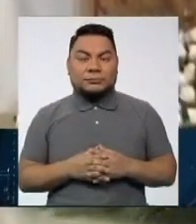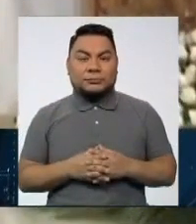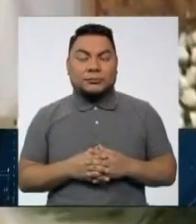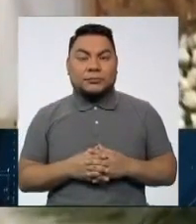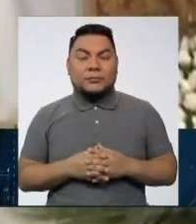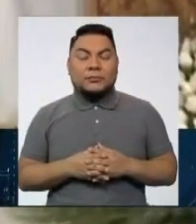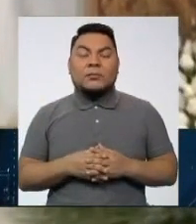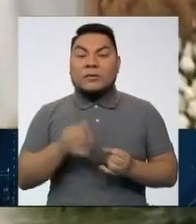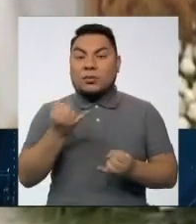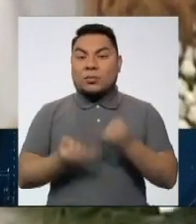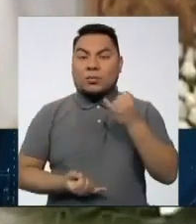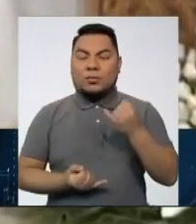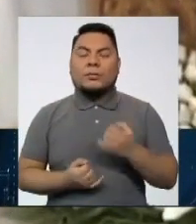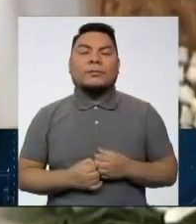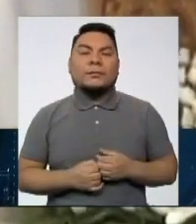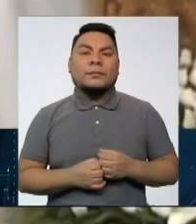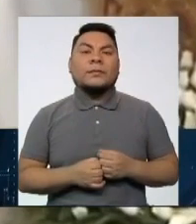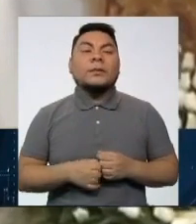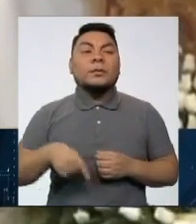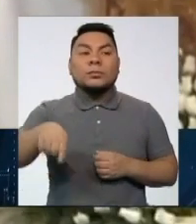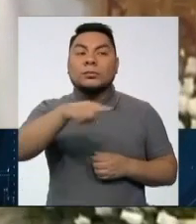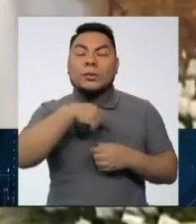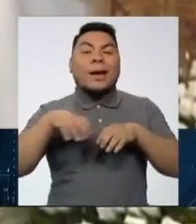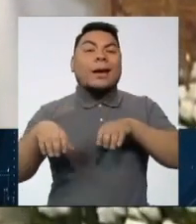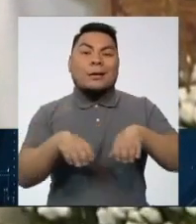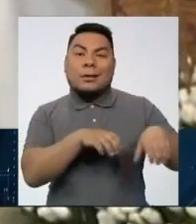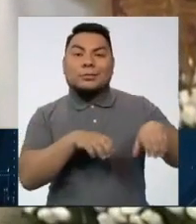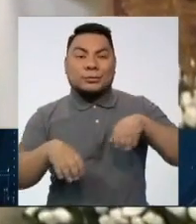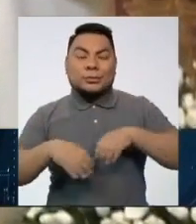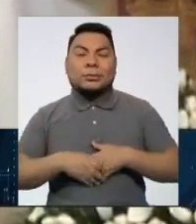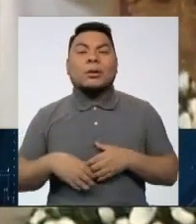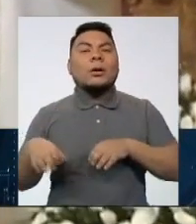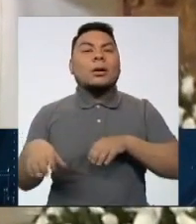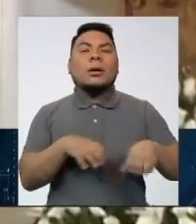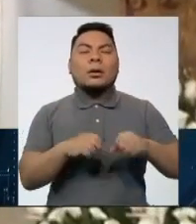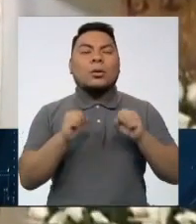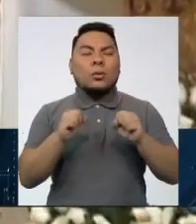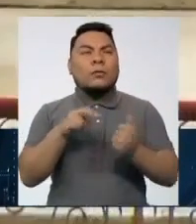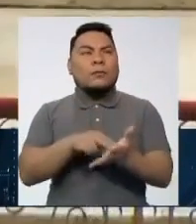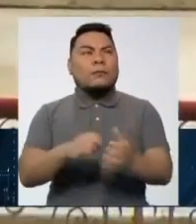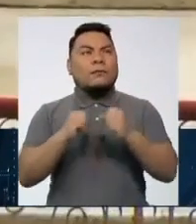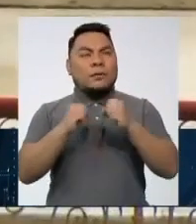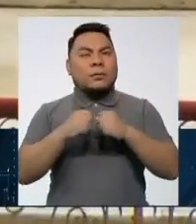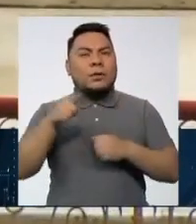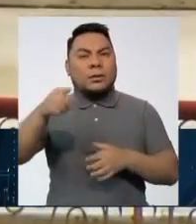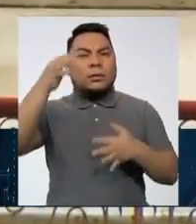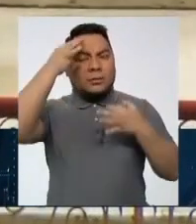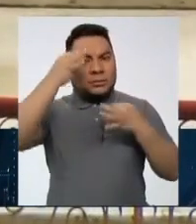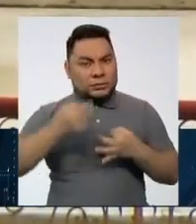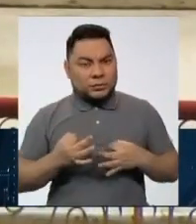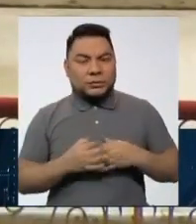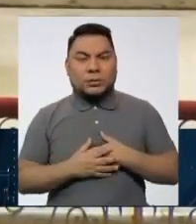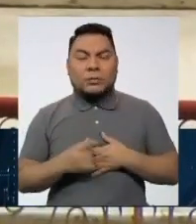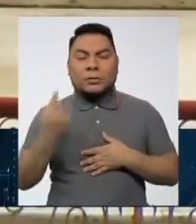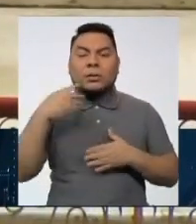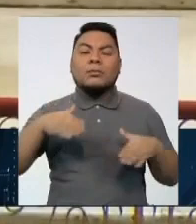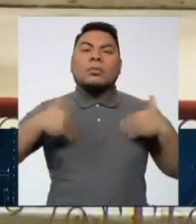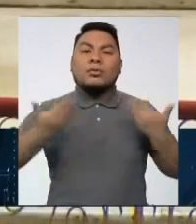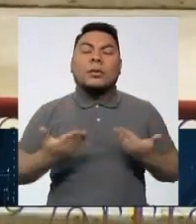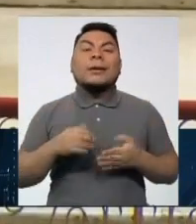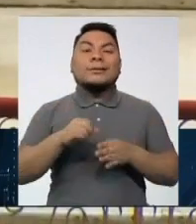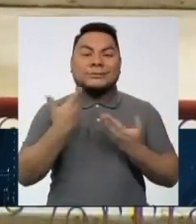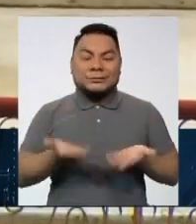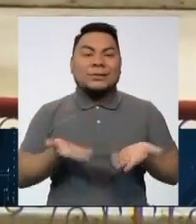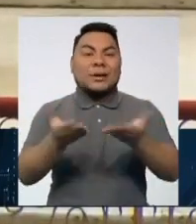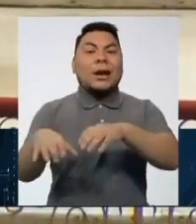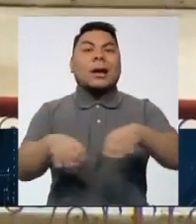Y por último, actuar, y actuar con firmeza y decisión para poner en